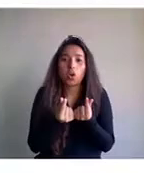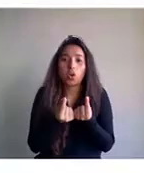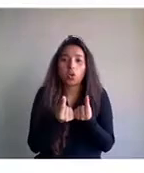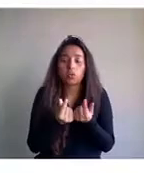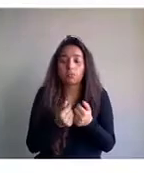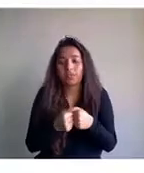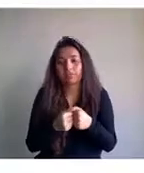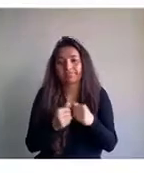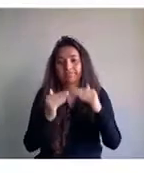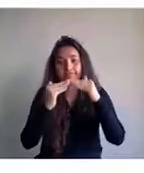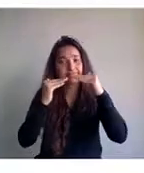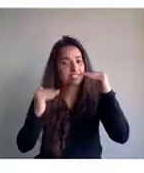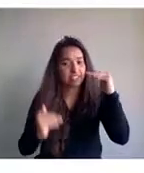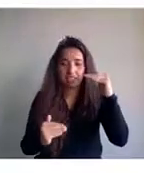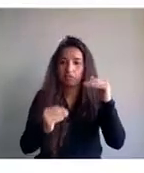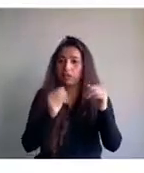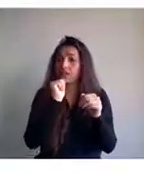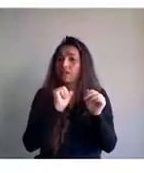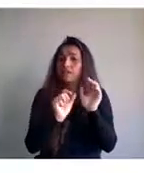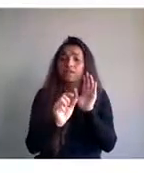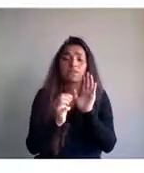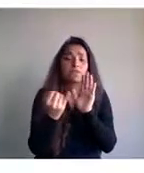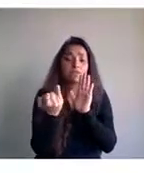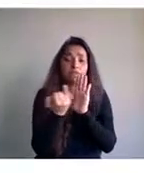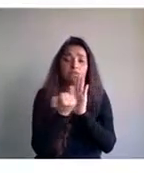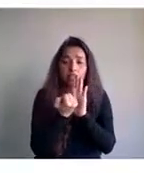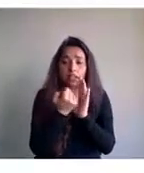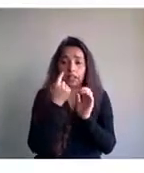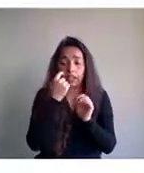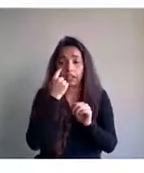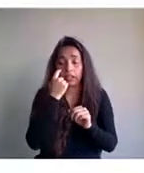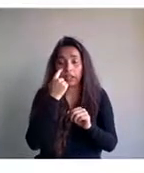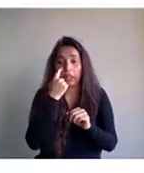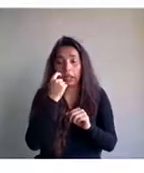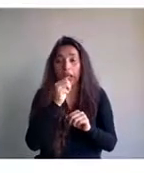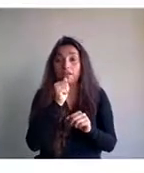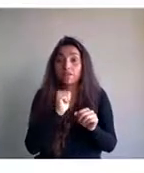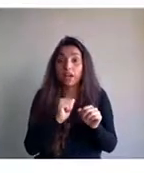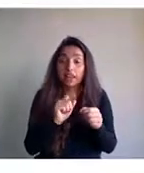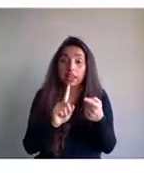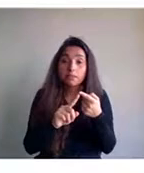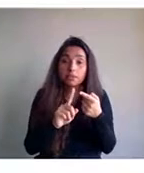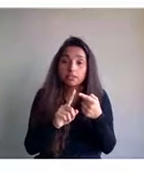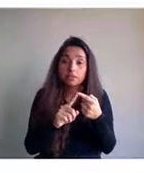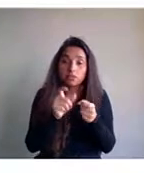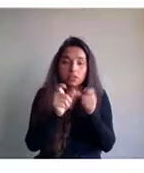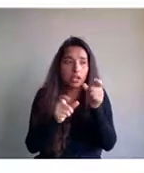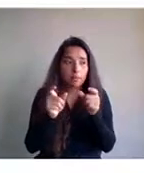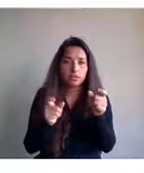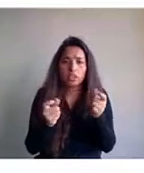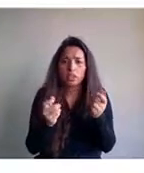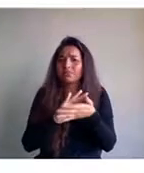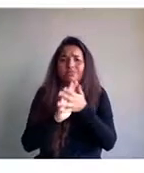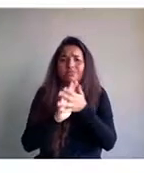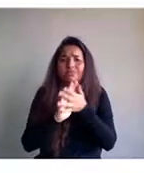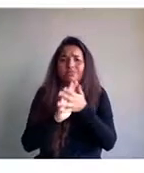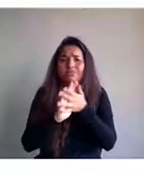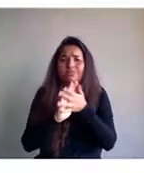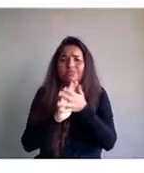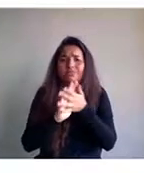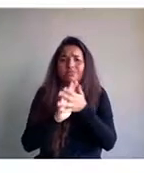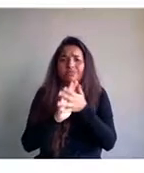de la falta de participación porque la pandemia también ha implicado pues mucha digitalidad pero la